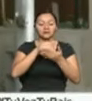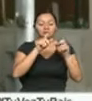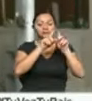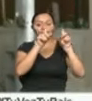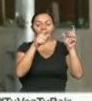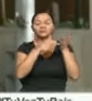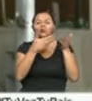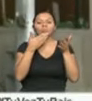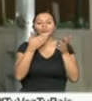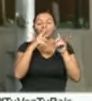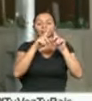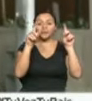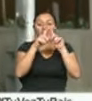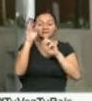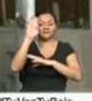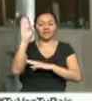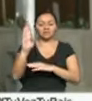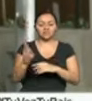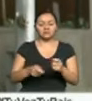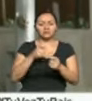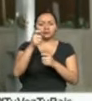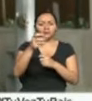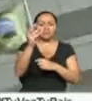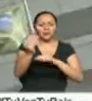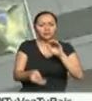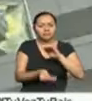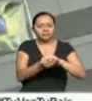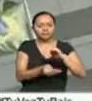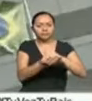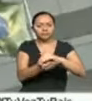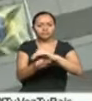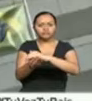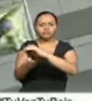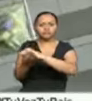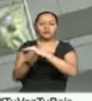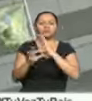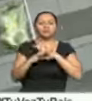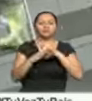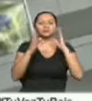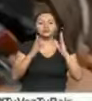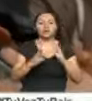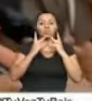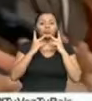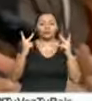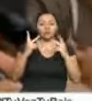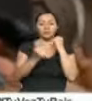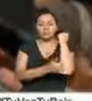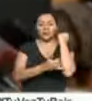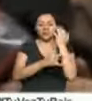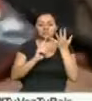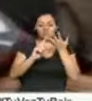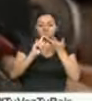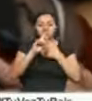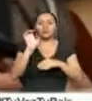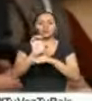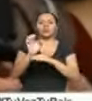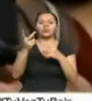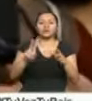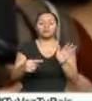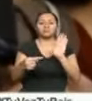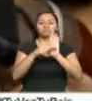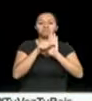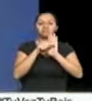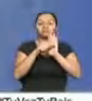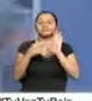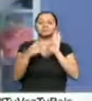revelara que esta empresa brasileña entregó millonarios sobornos en diferentes países, incluido Ecuador. El fiscal general del Estado, Galo